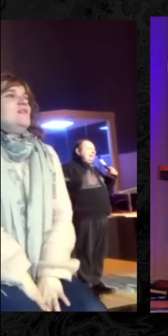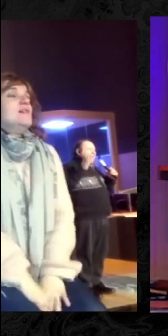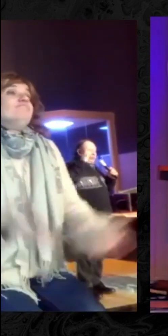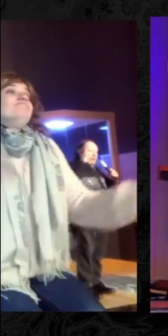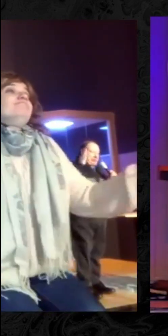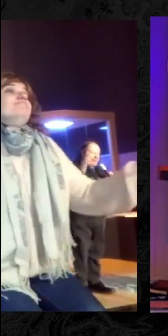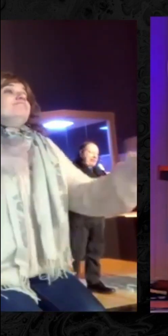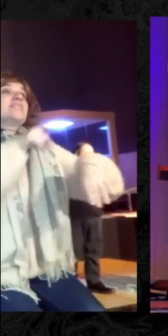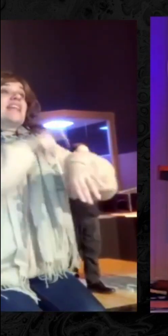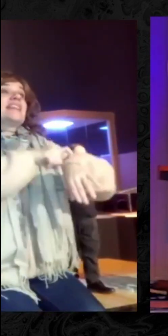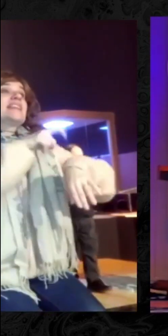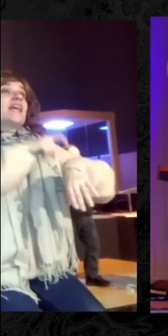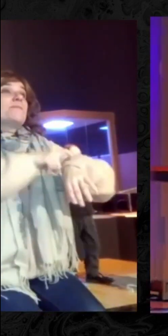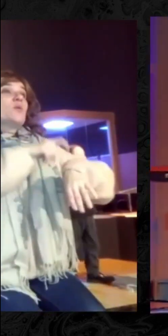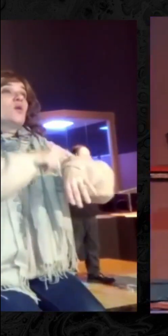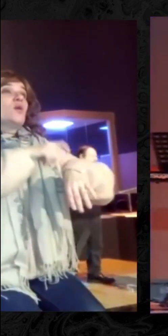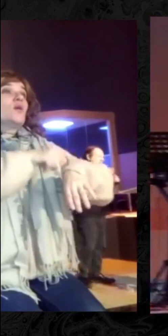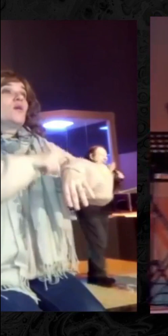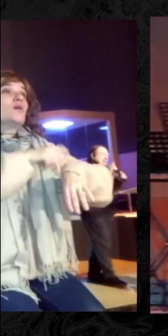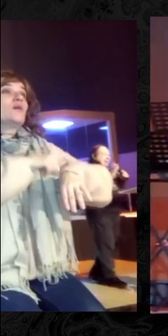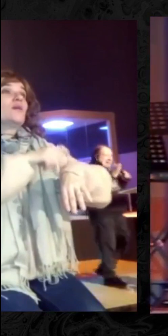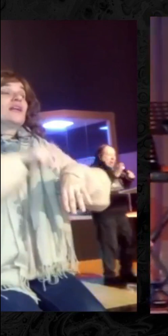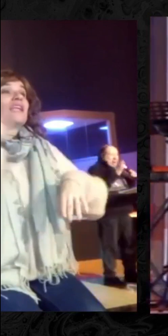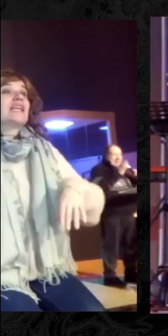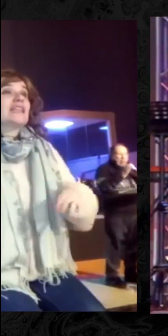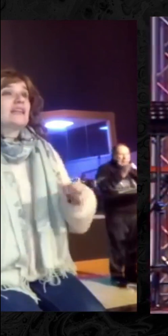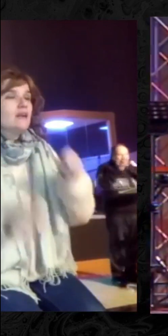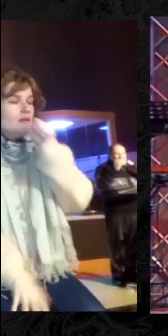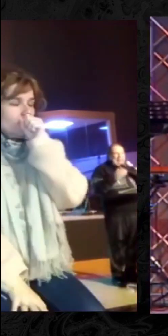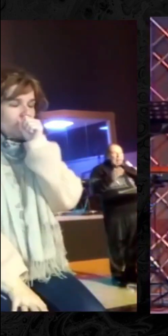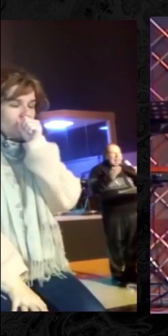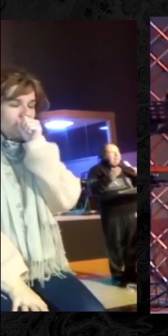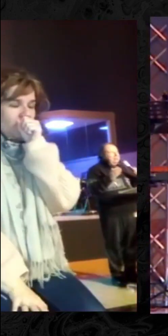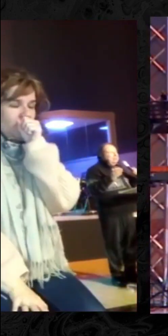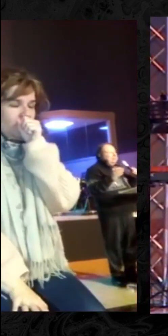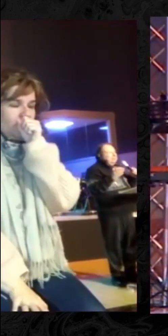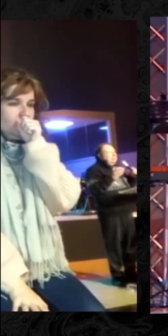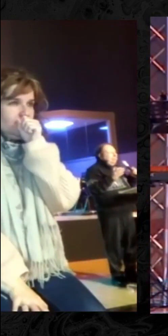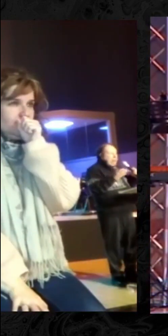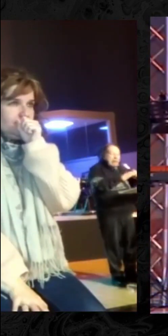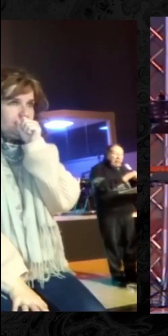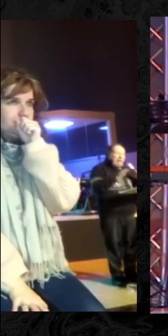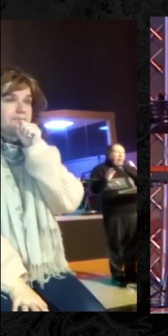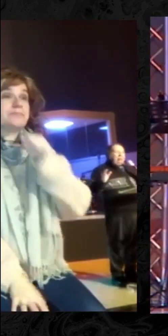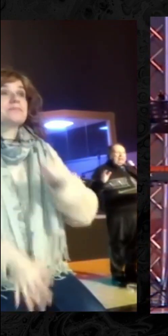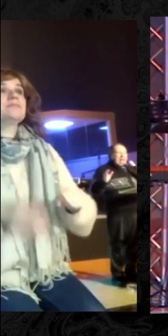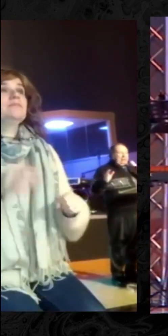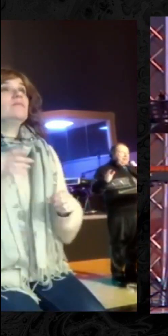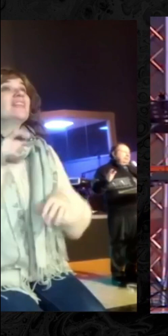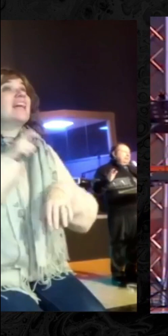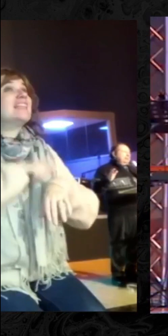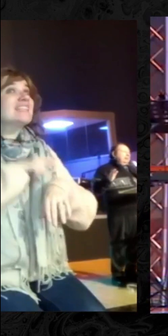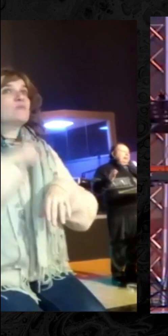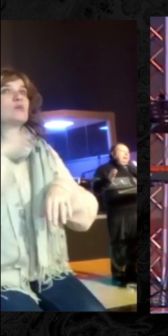el tiempo de los gentiles comenzó a no se ha terminado estamos todavía porque estamos aquí pero ya comenzó a